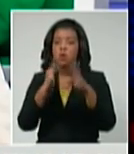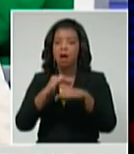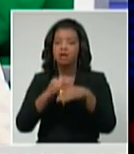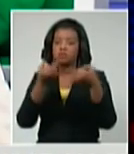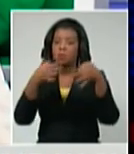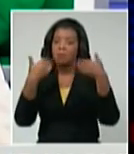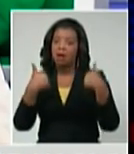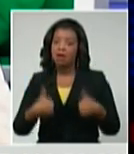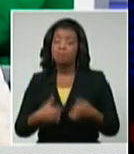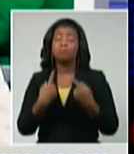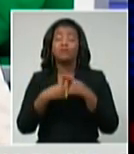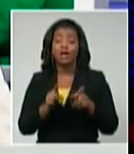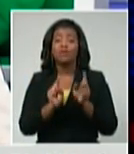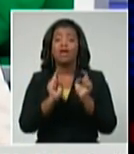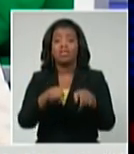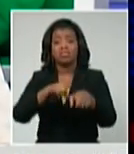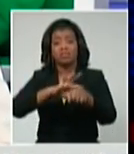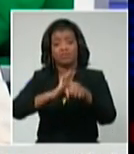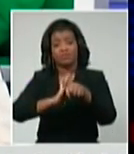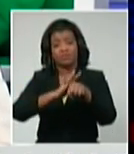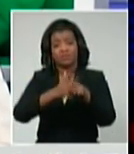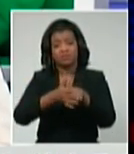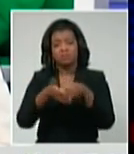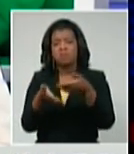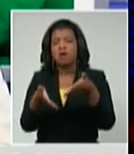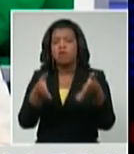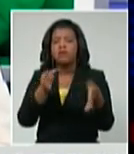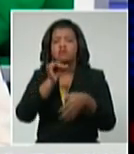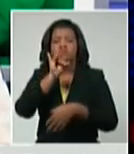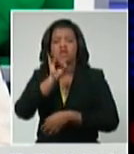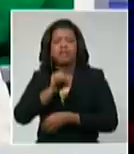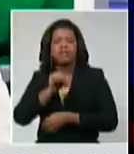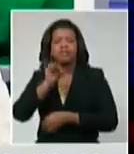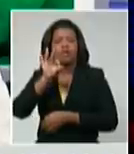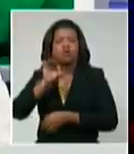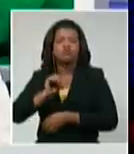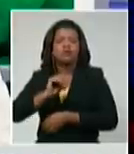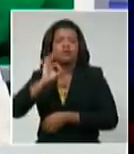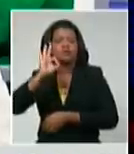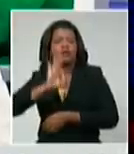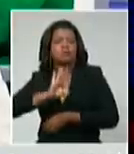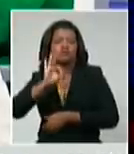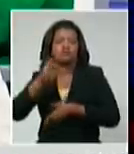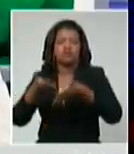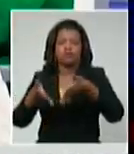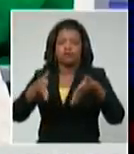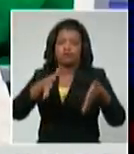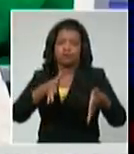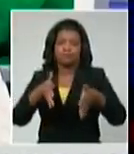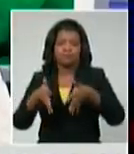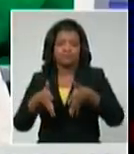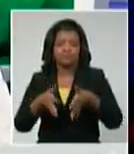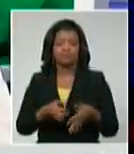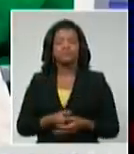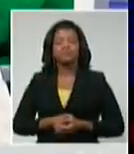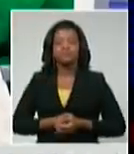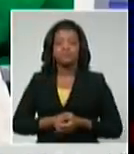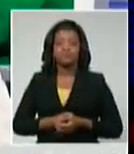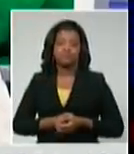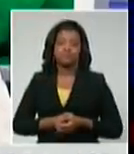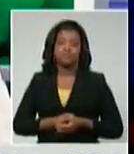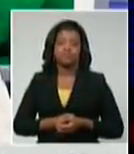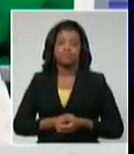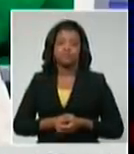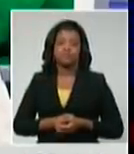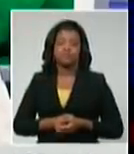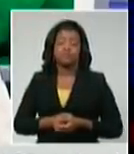el 80 y en ocasiones hemos tenido el 90%. Y en la semana tuvimos